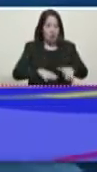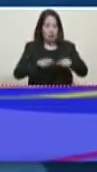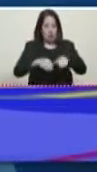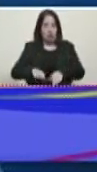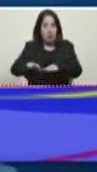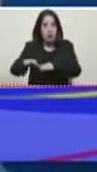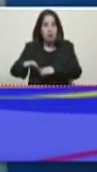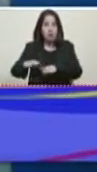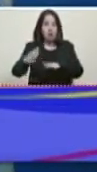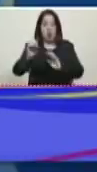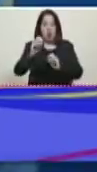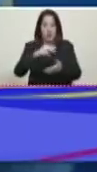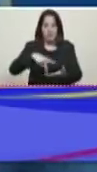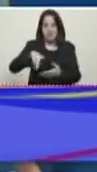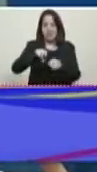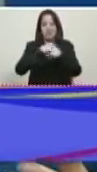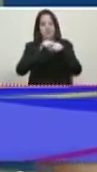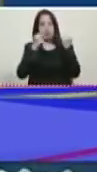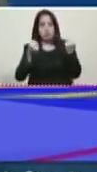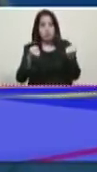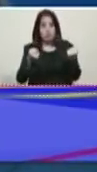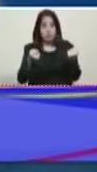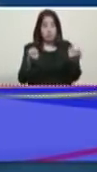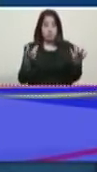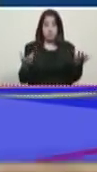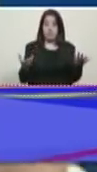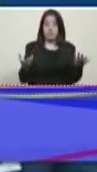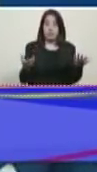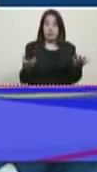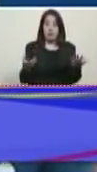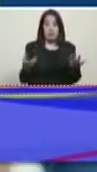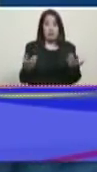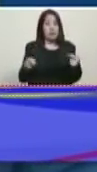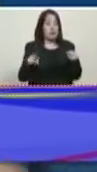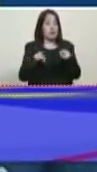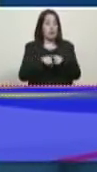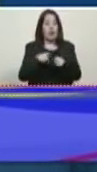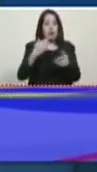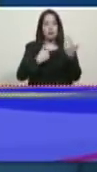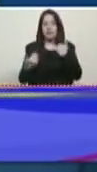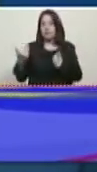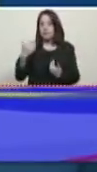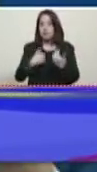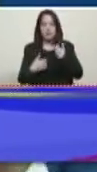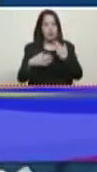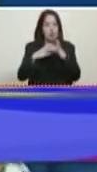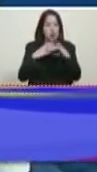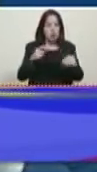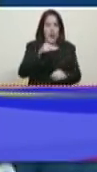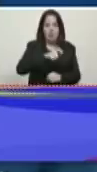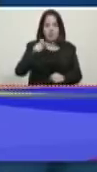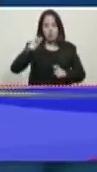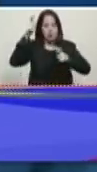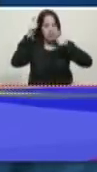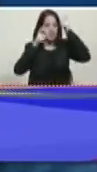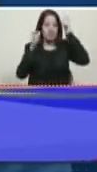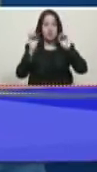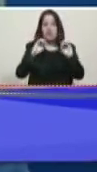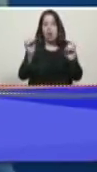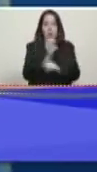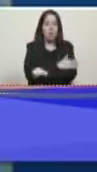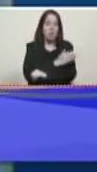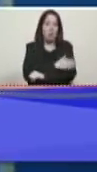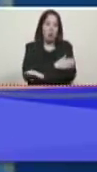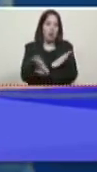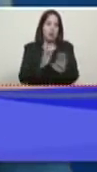en una plaza esta no está bien bueno eso perjudica a todos por igual yo le quería el presidente